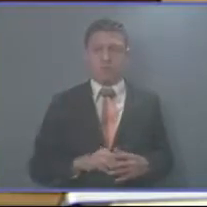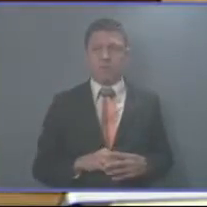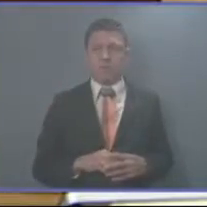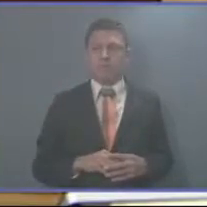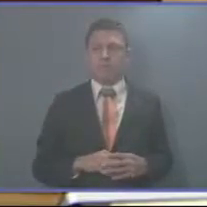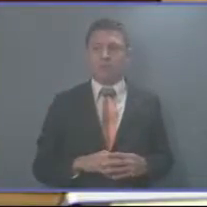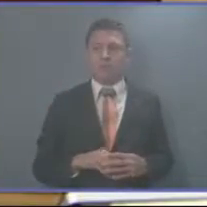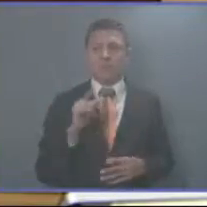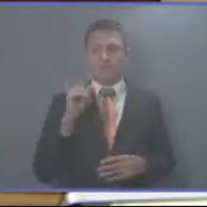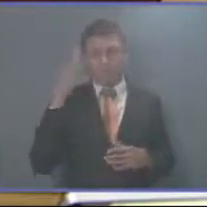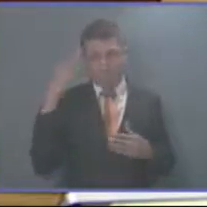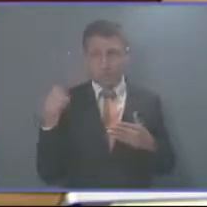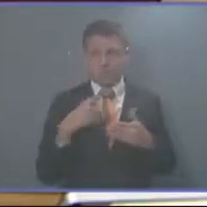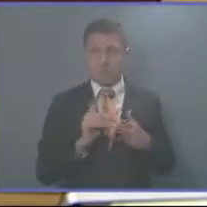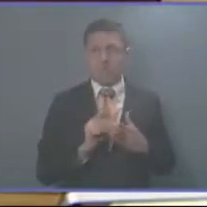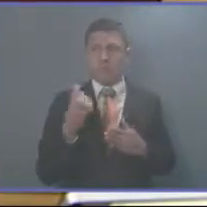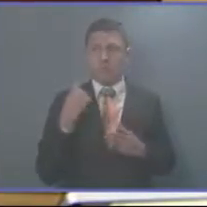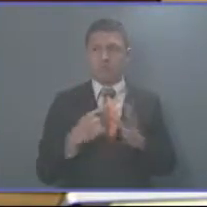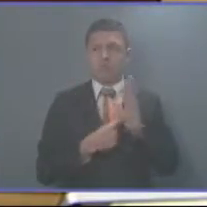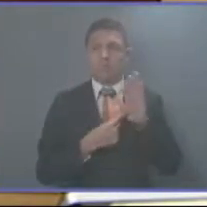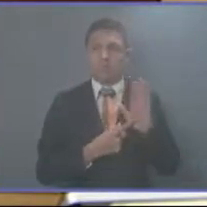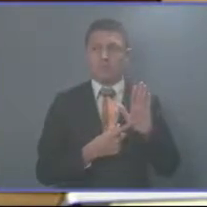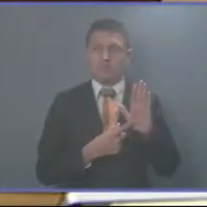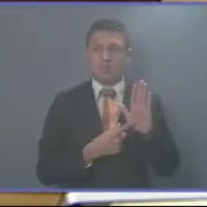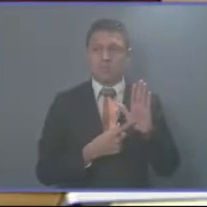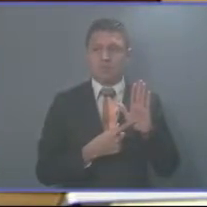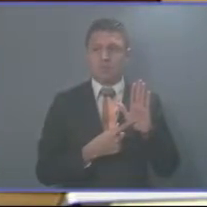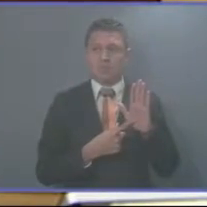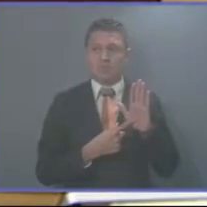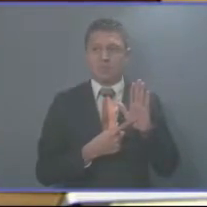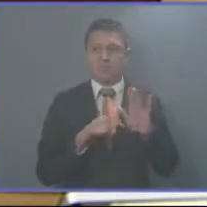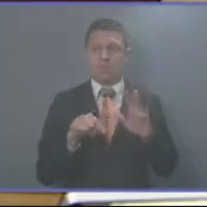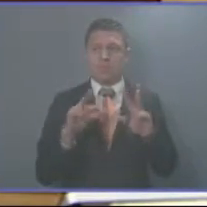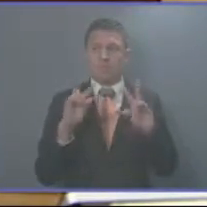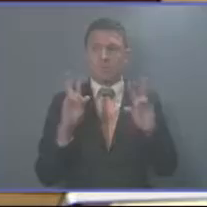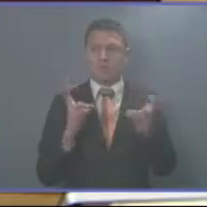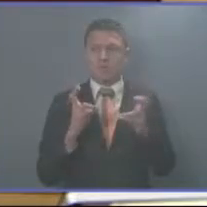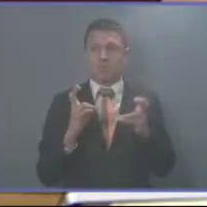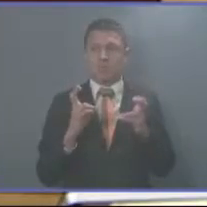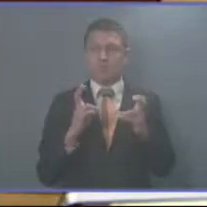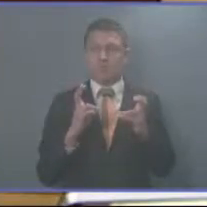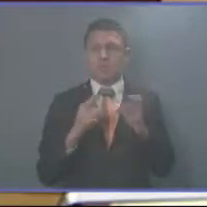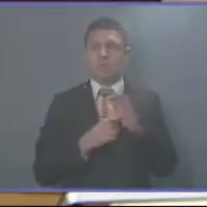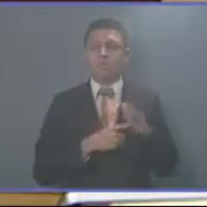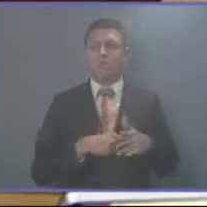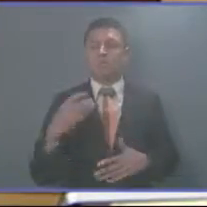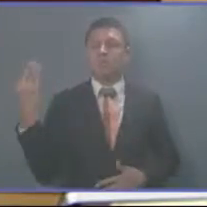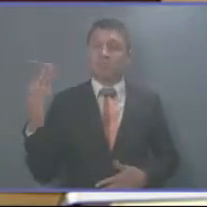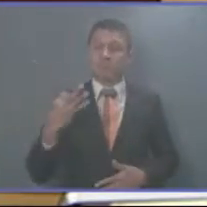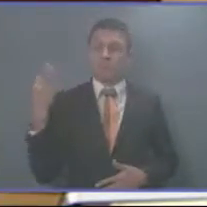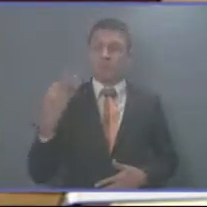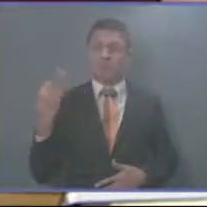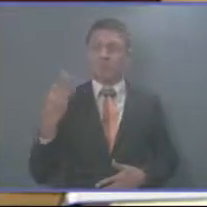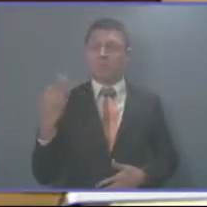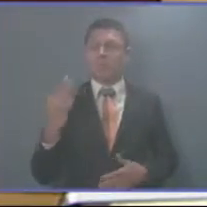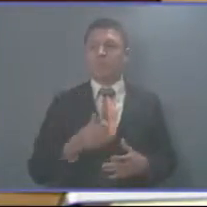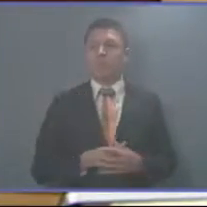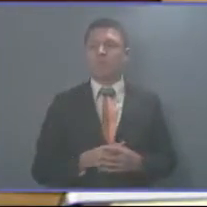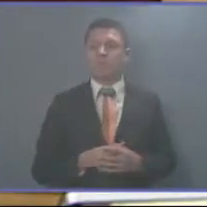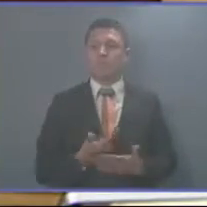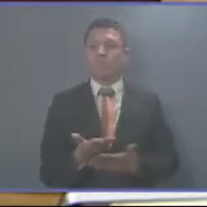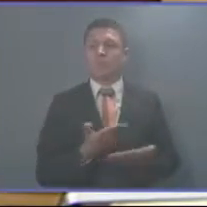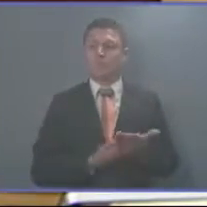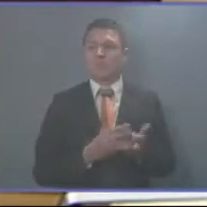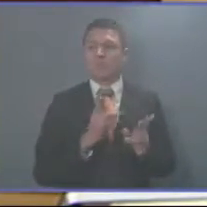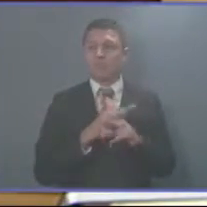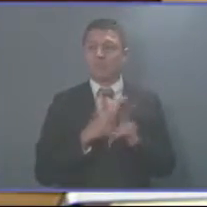colega diputada que inició la participación de esto empezó haciendo notar la necesidad de reformar